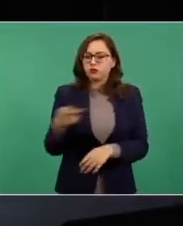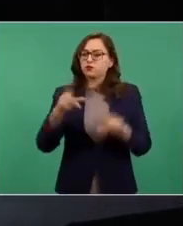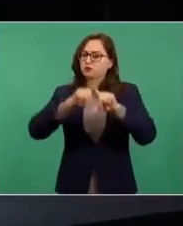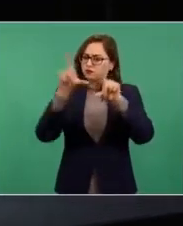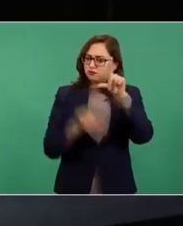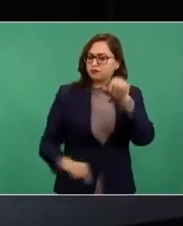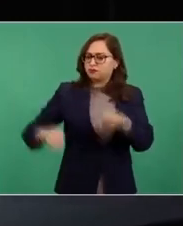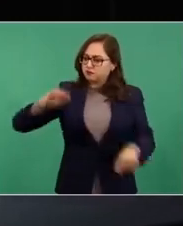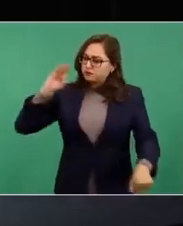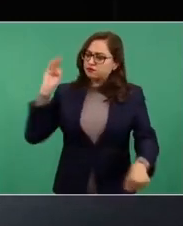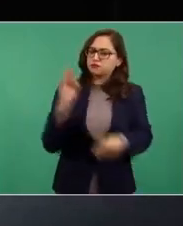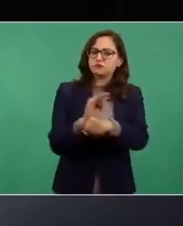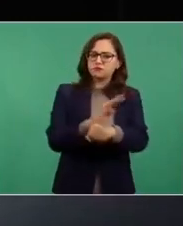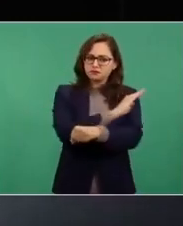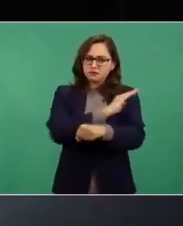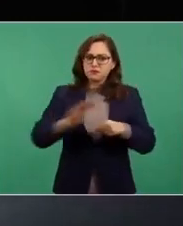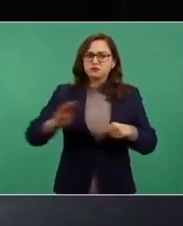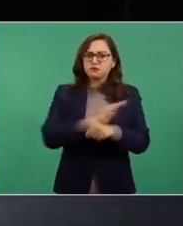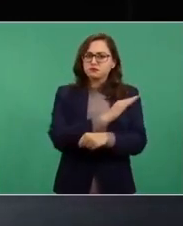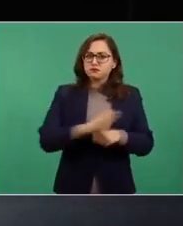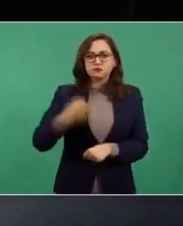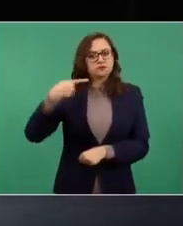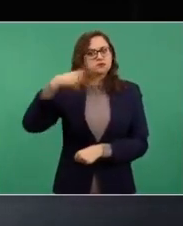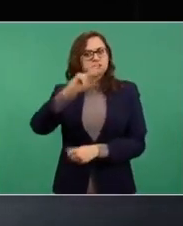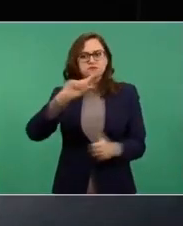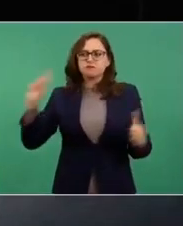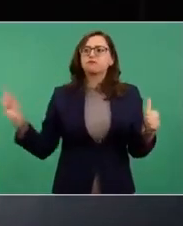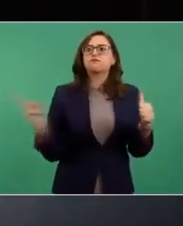todos, primero los pobres.